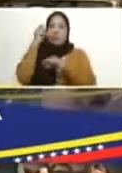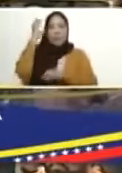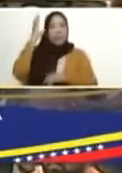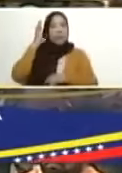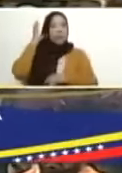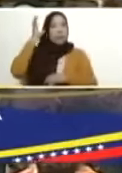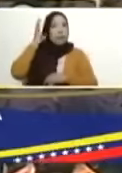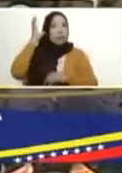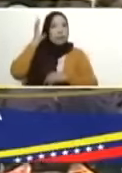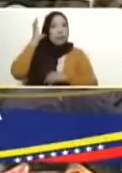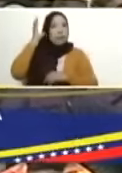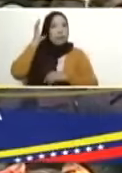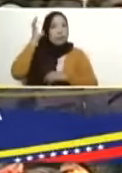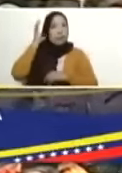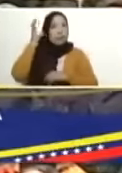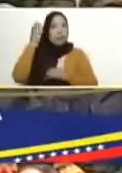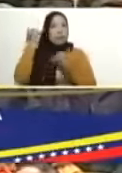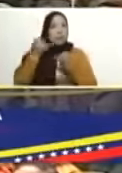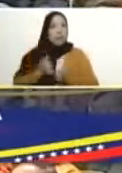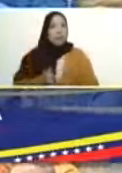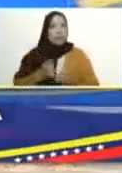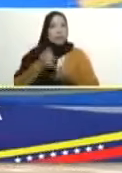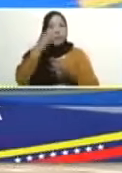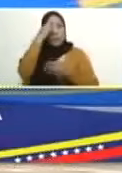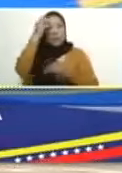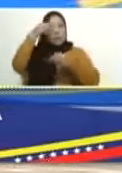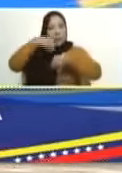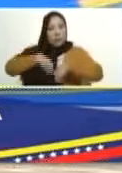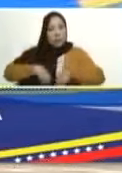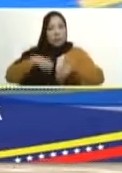conciencia y el acuerdo de Ginebra.